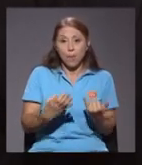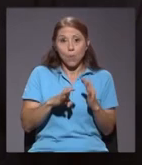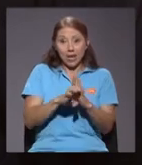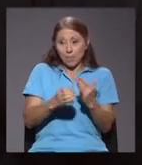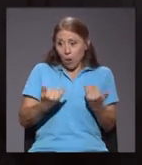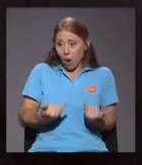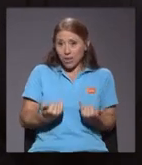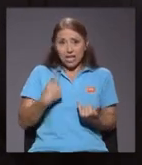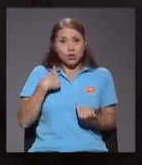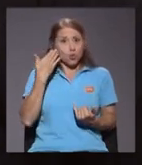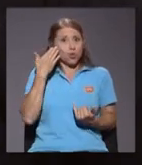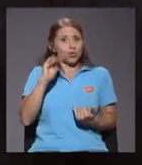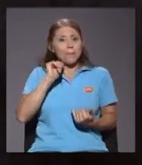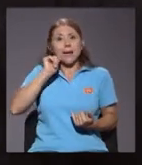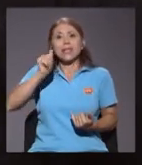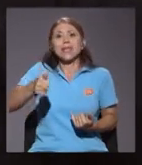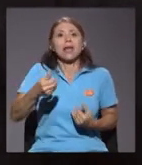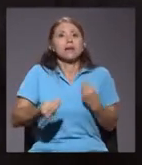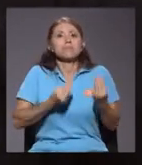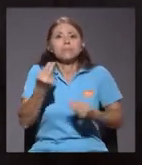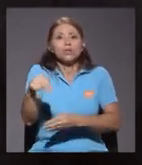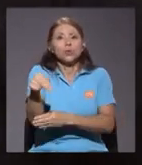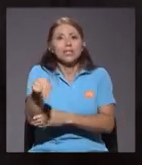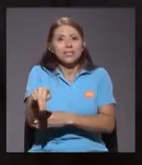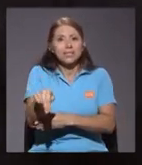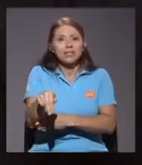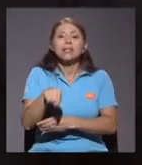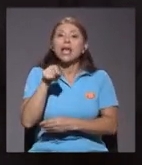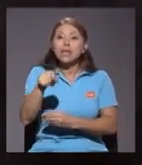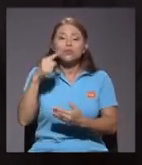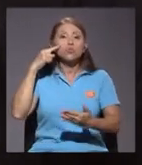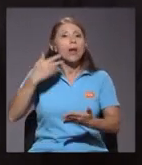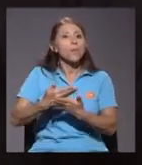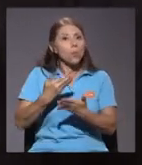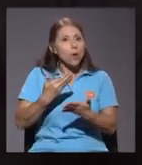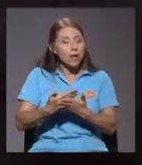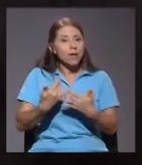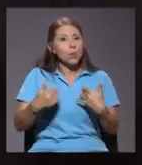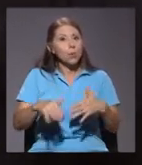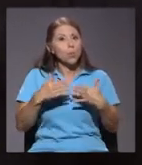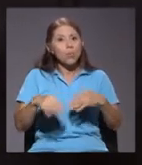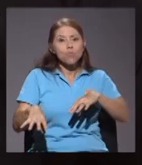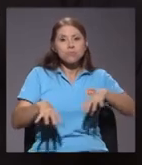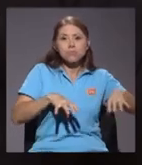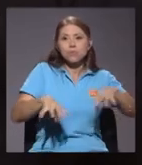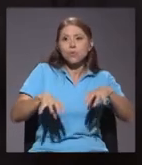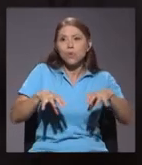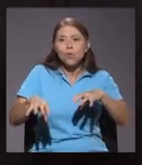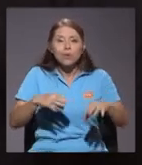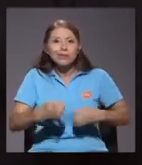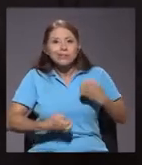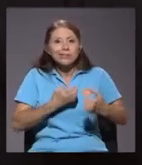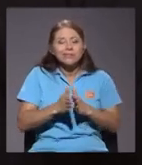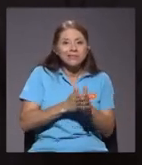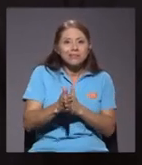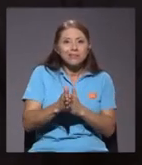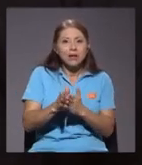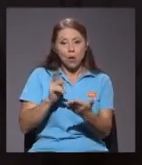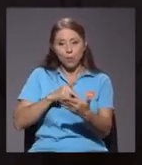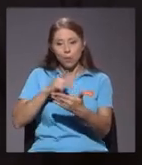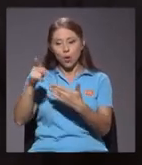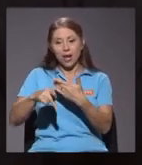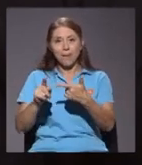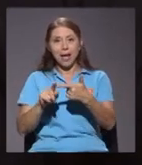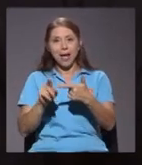a sacar mañana noticiero y eso es una prueba muy dinámica y muy llena de adrenalina matices es diferente porque